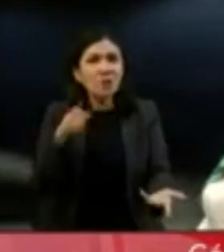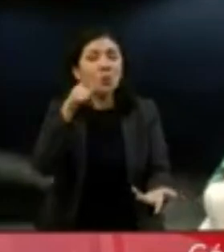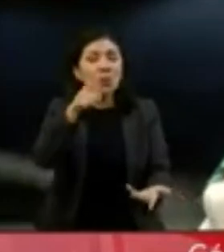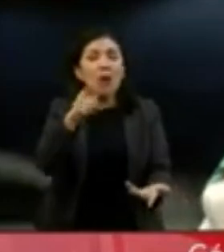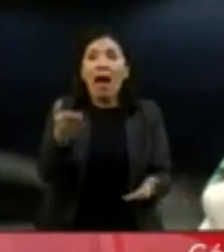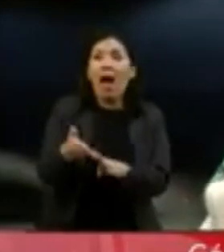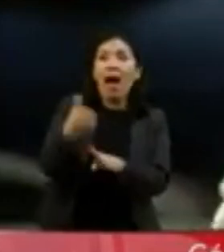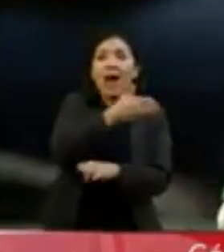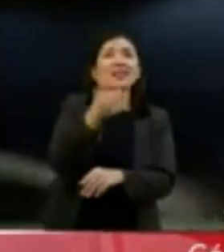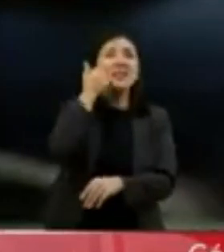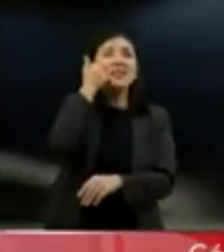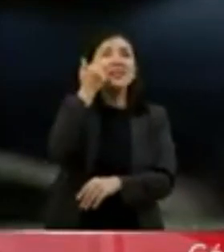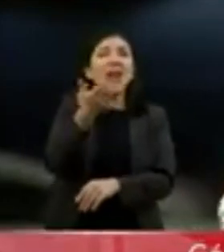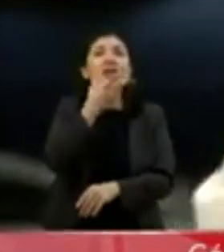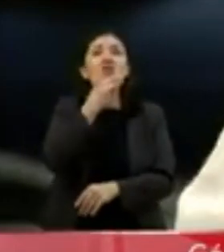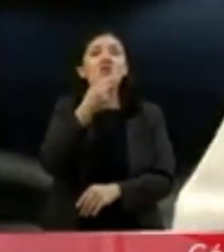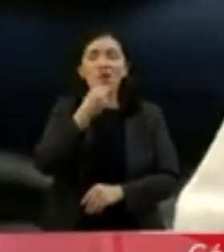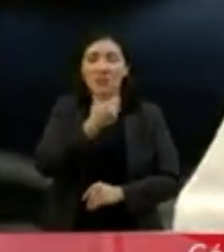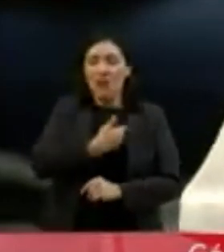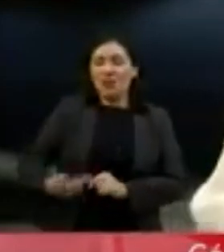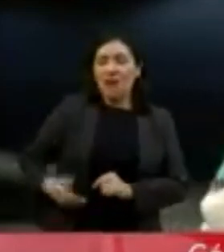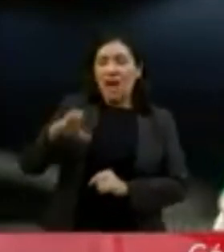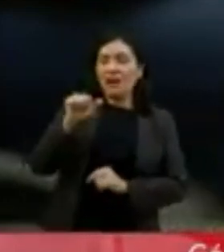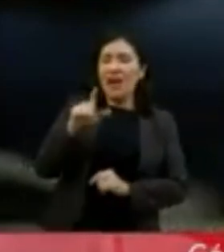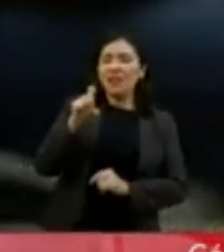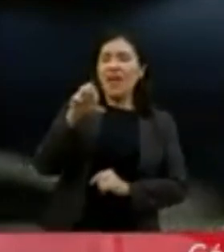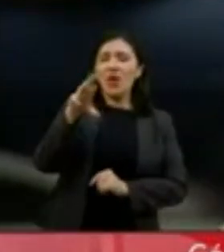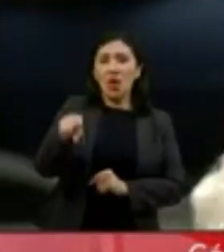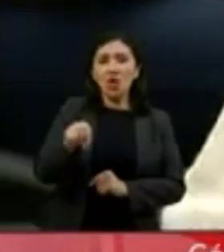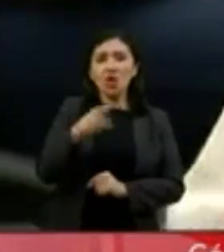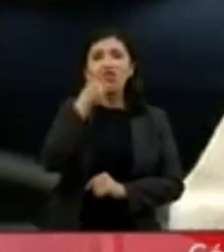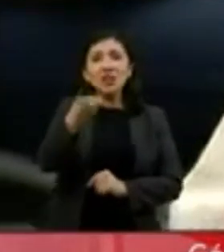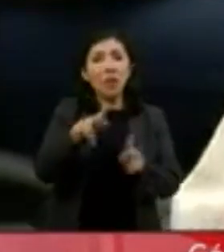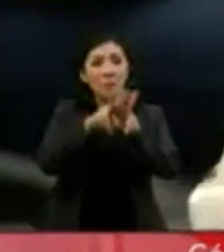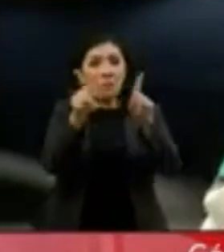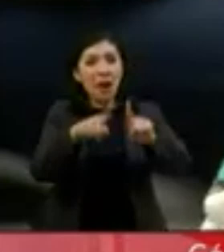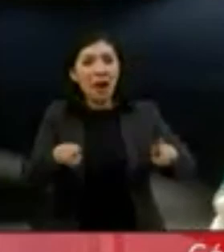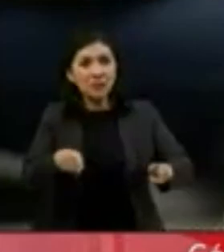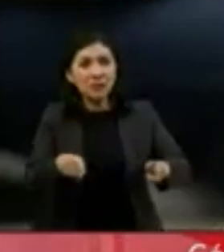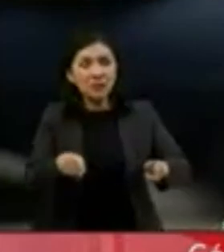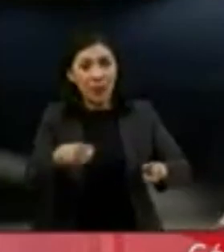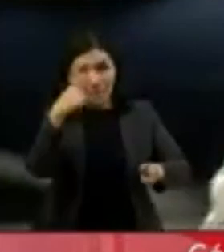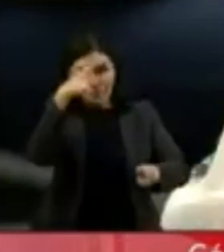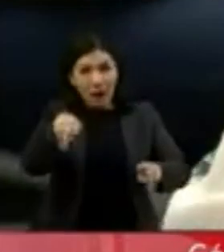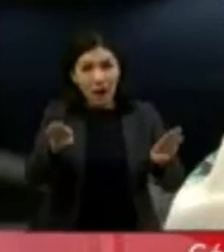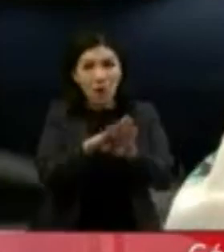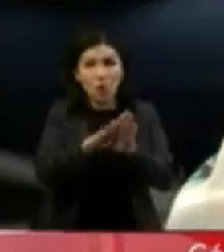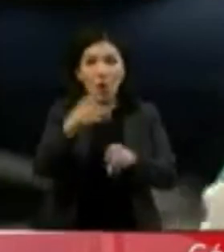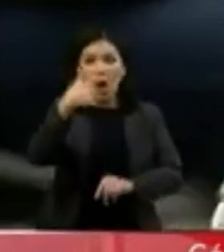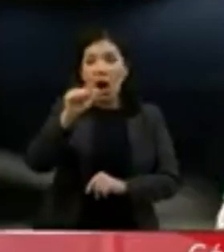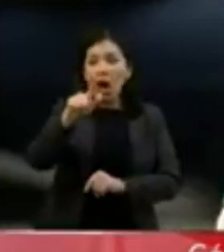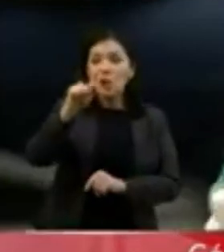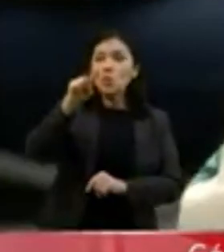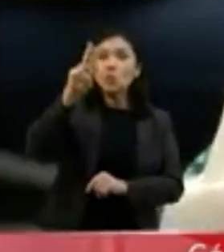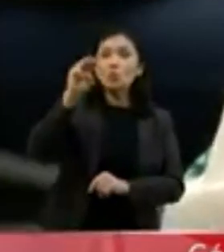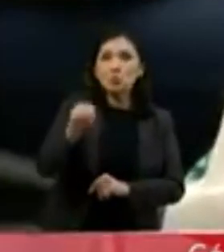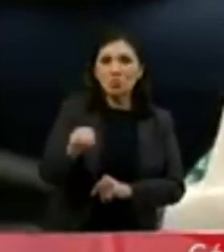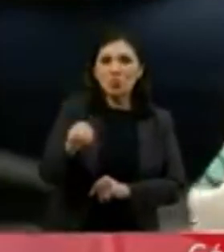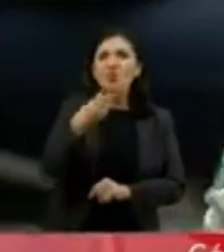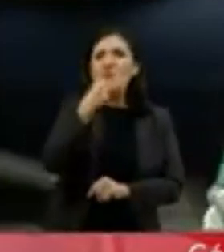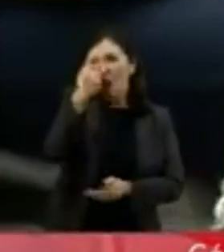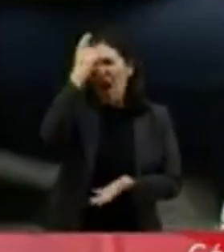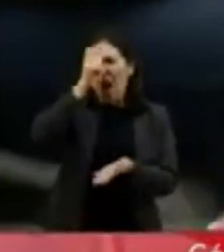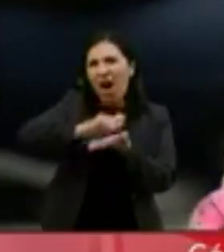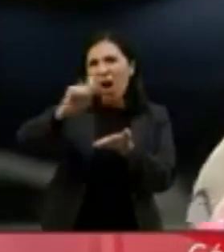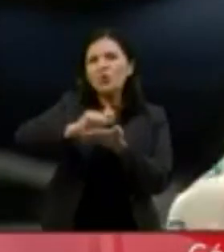quería el Señor Calderón no es la paz que propone galtung el autor